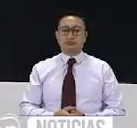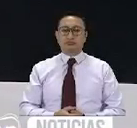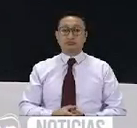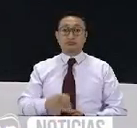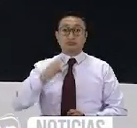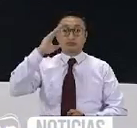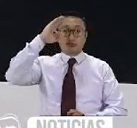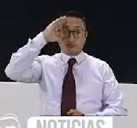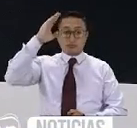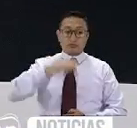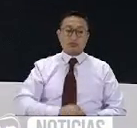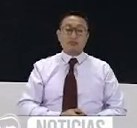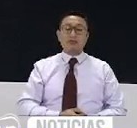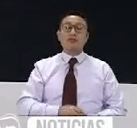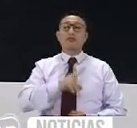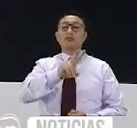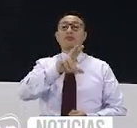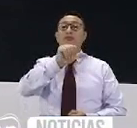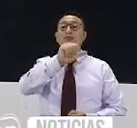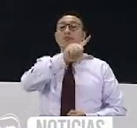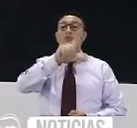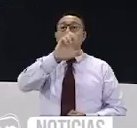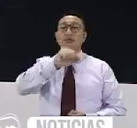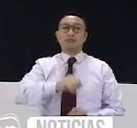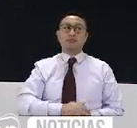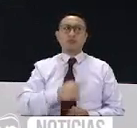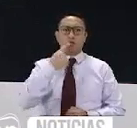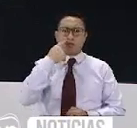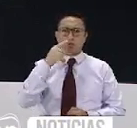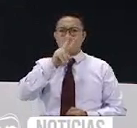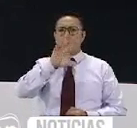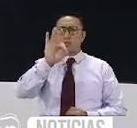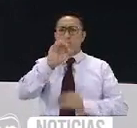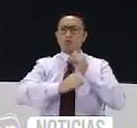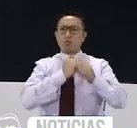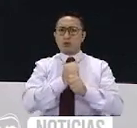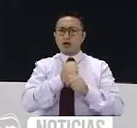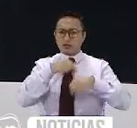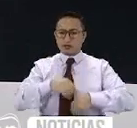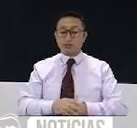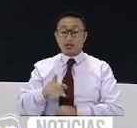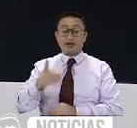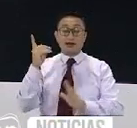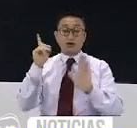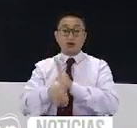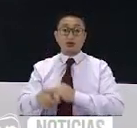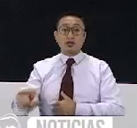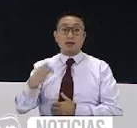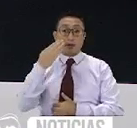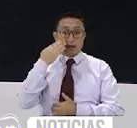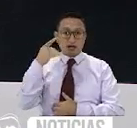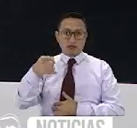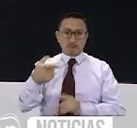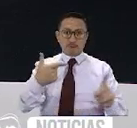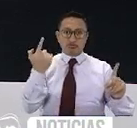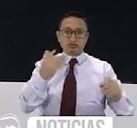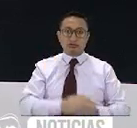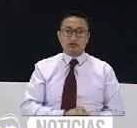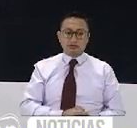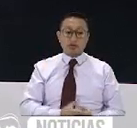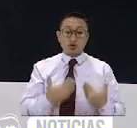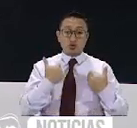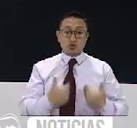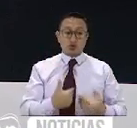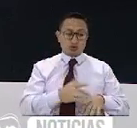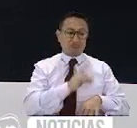La Policía Nacional detuvo en el Valle de los Chillos a un hombre de 29 años de edad acusado de haber asesinado a su propia madre y dejar el cuerpo